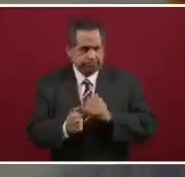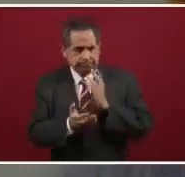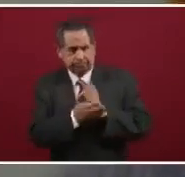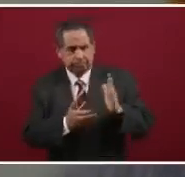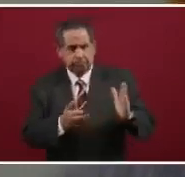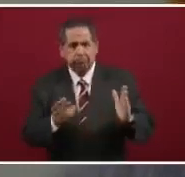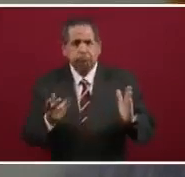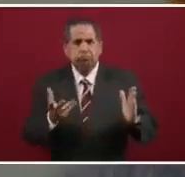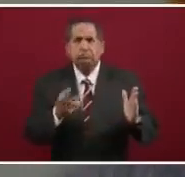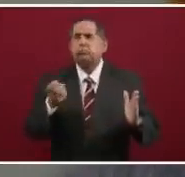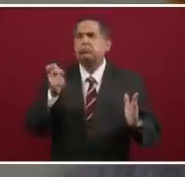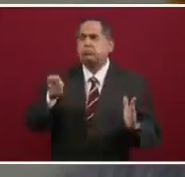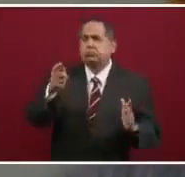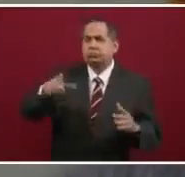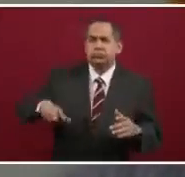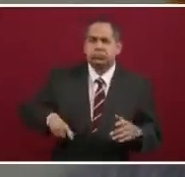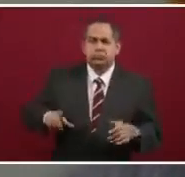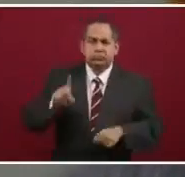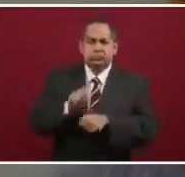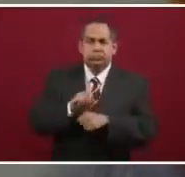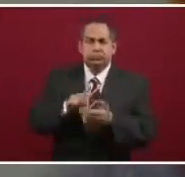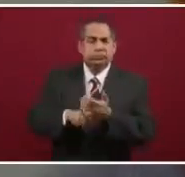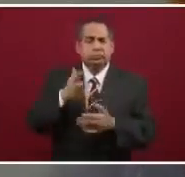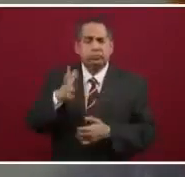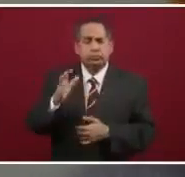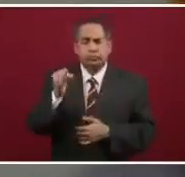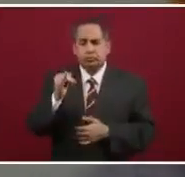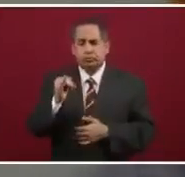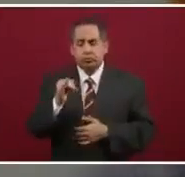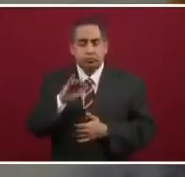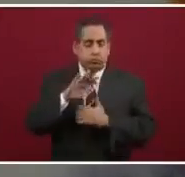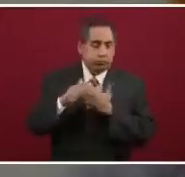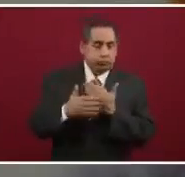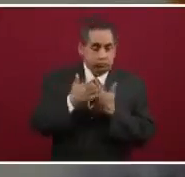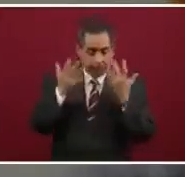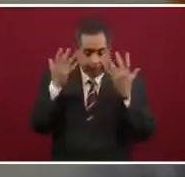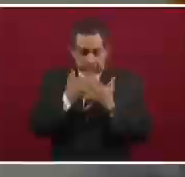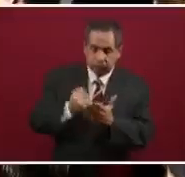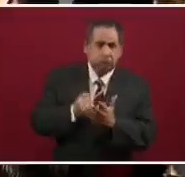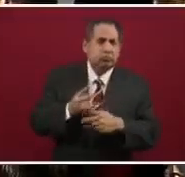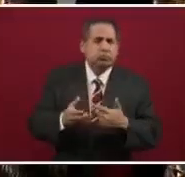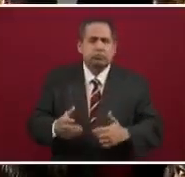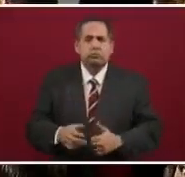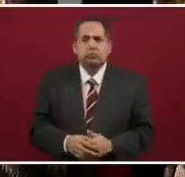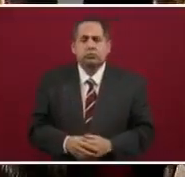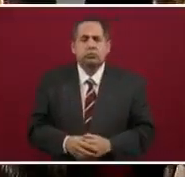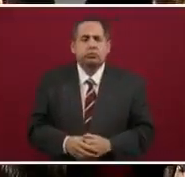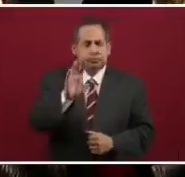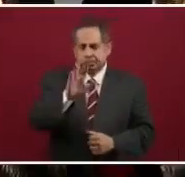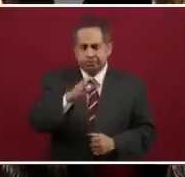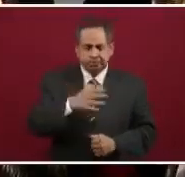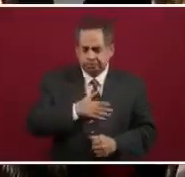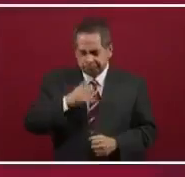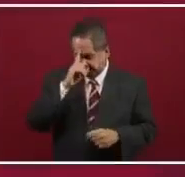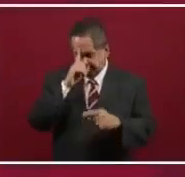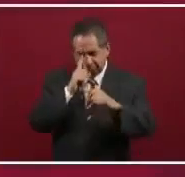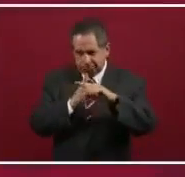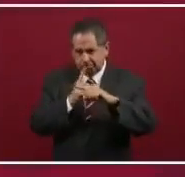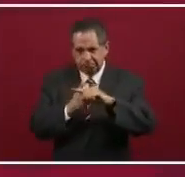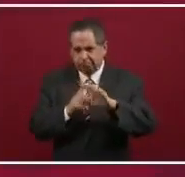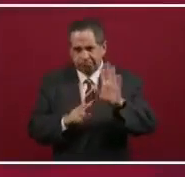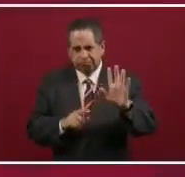lograrse, ¿qué hará su gobierno ese 10 de junio si se amanece con este impuesto? Gracias. Yo estoy optimista.